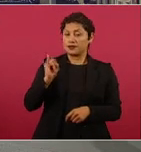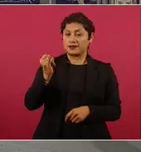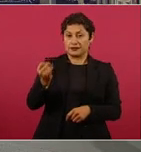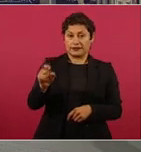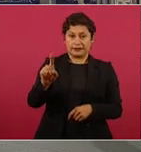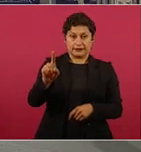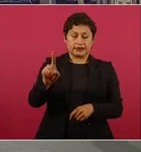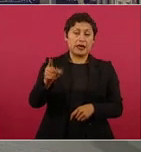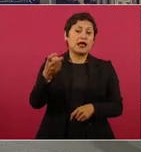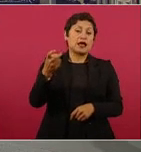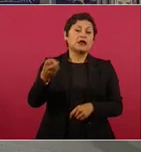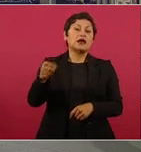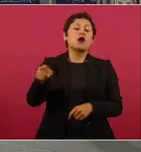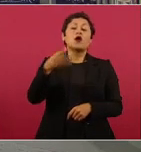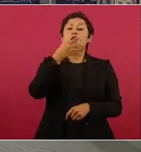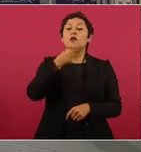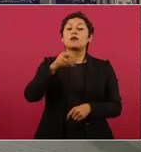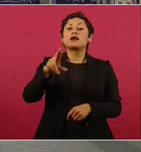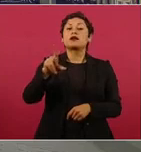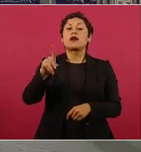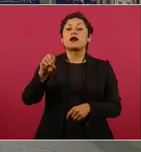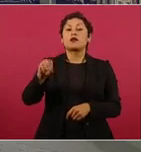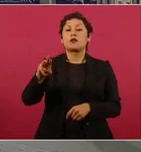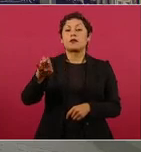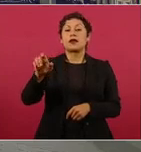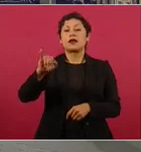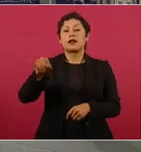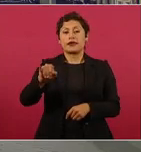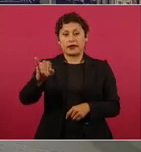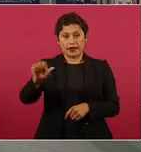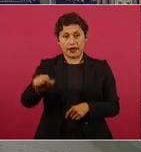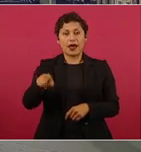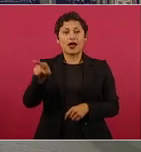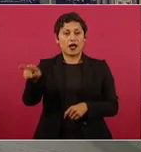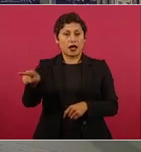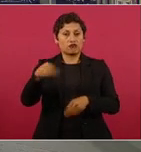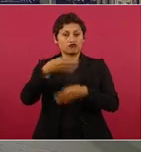Mejía, fue un encuentro de dos grupos,